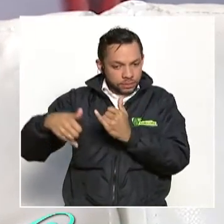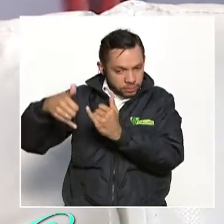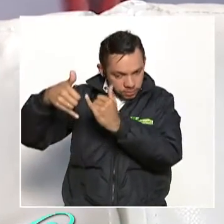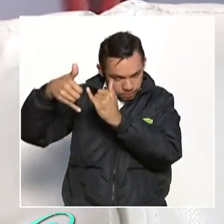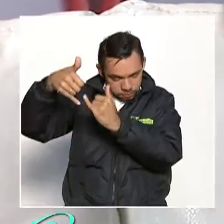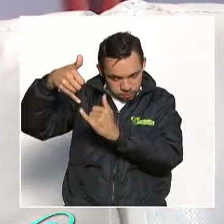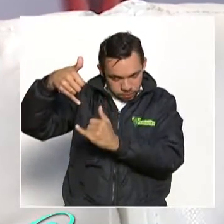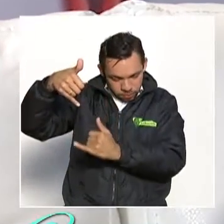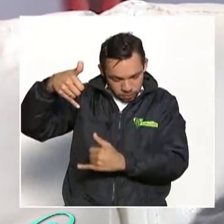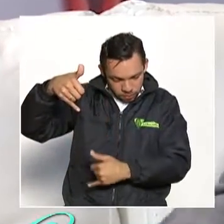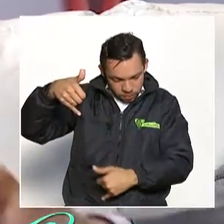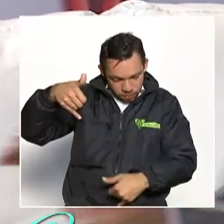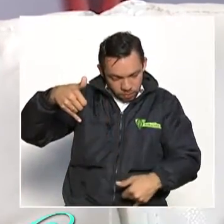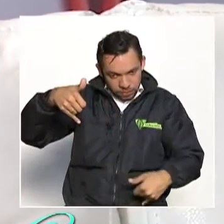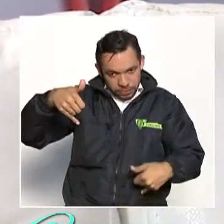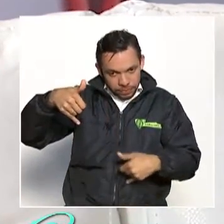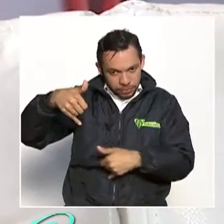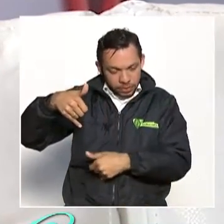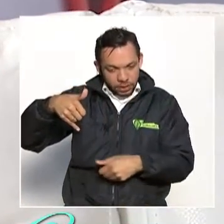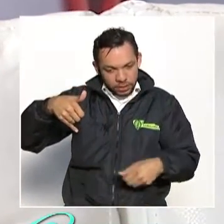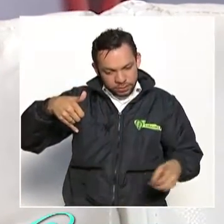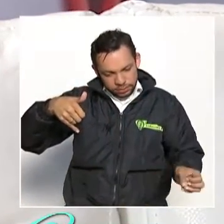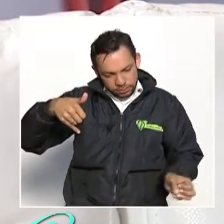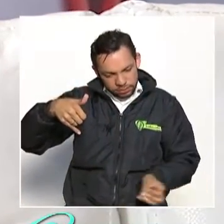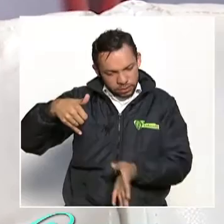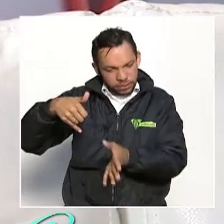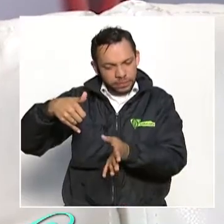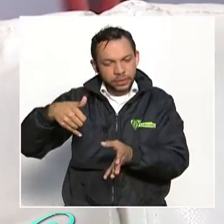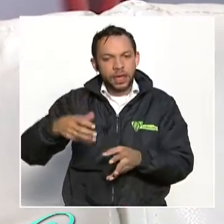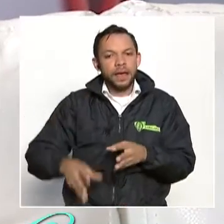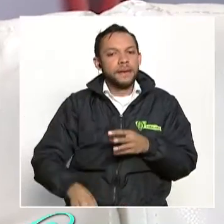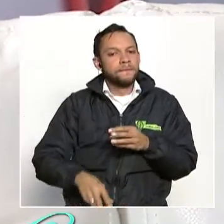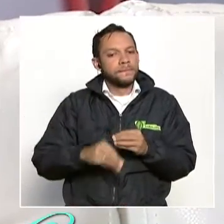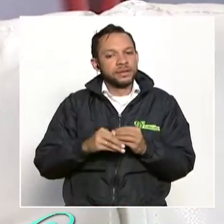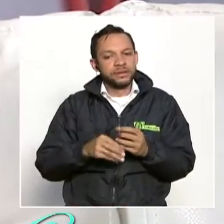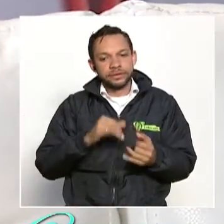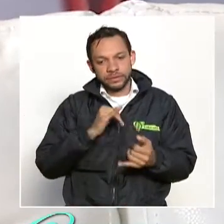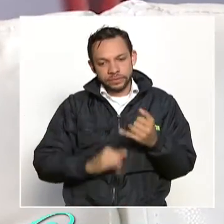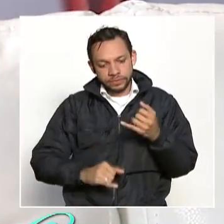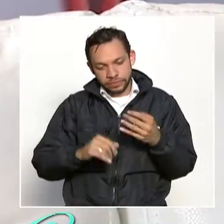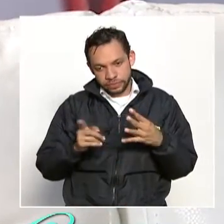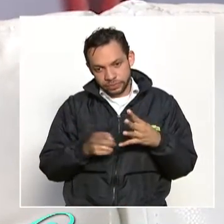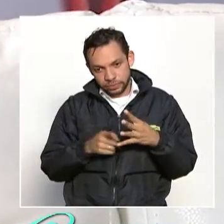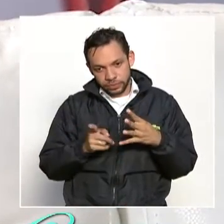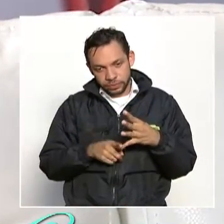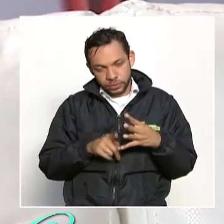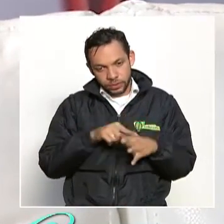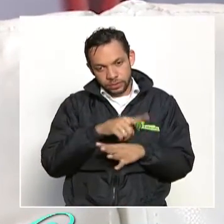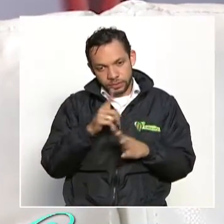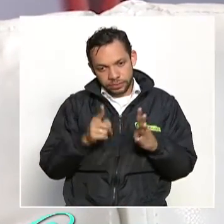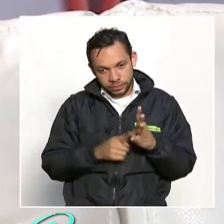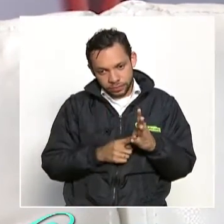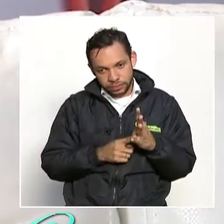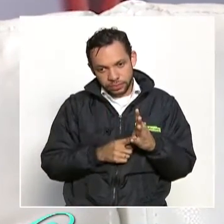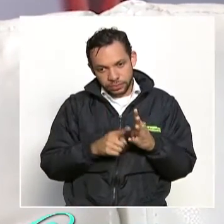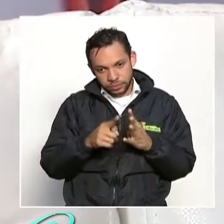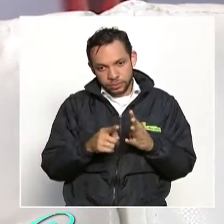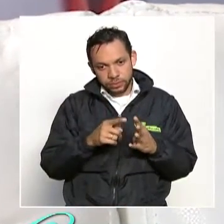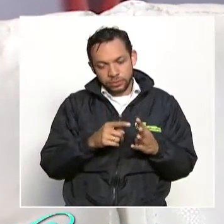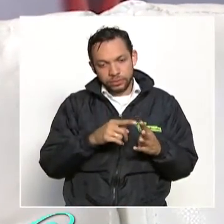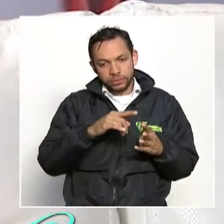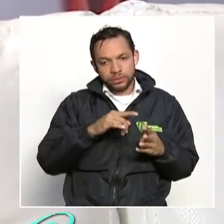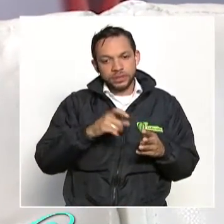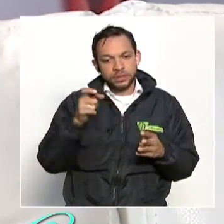hidroterapia del colon, que ayuda a sacar todo eso. Y finalmente, esto se debe completar con el consumo